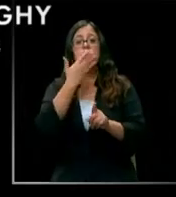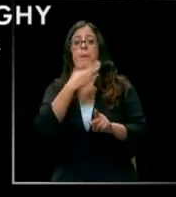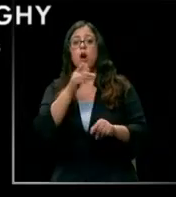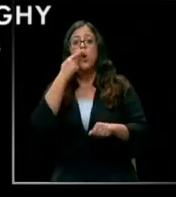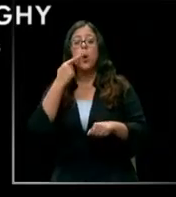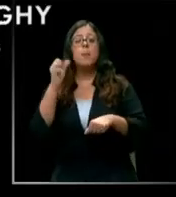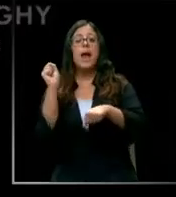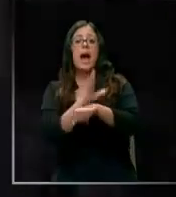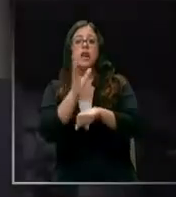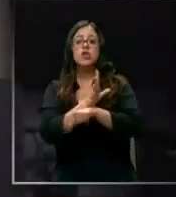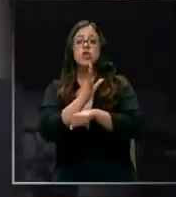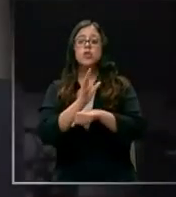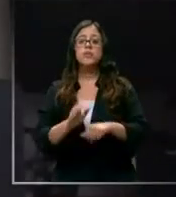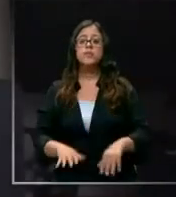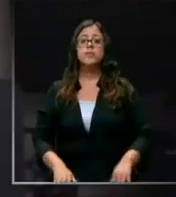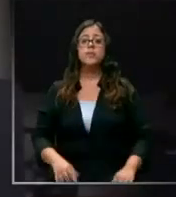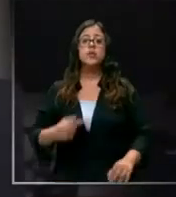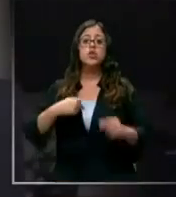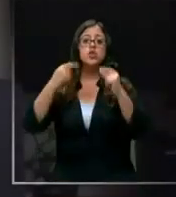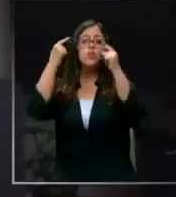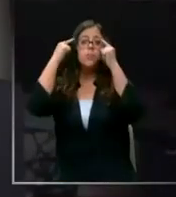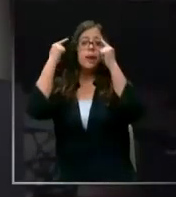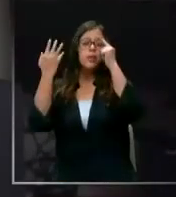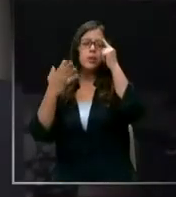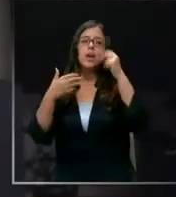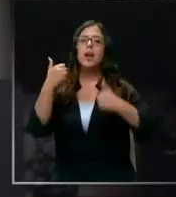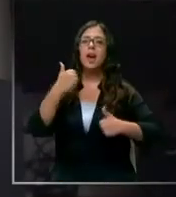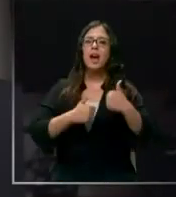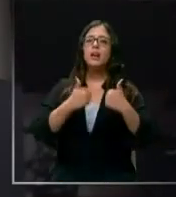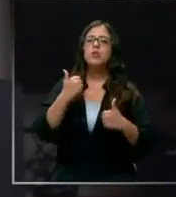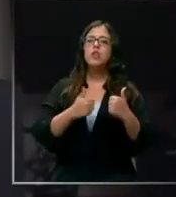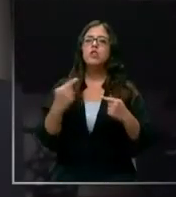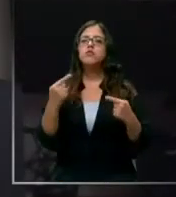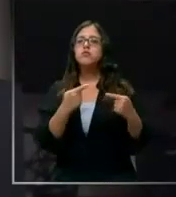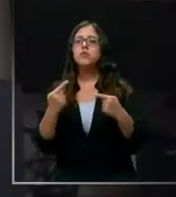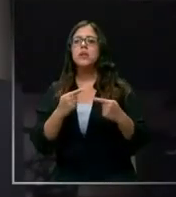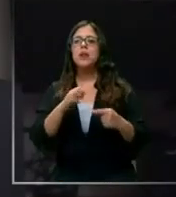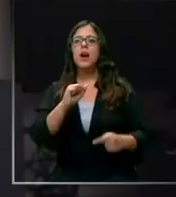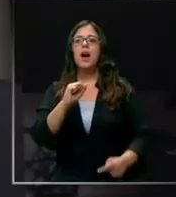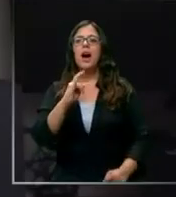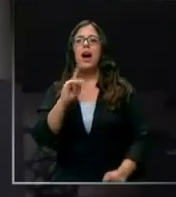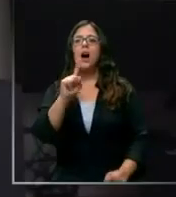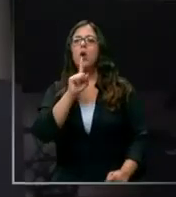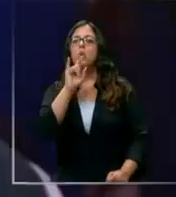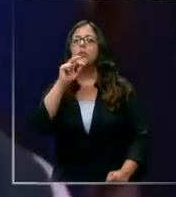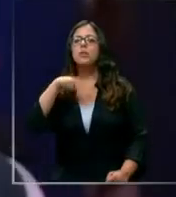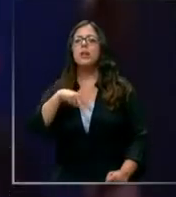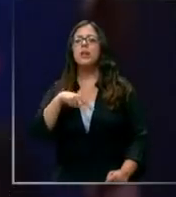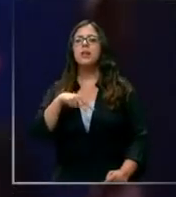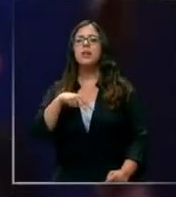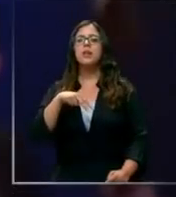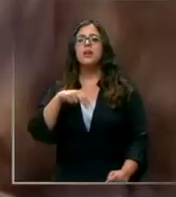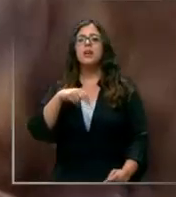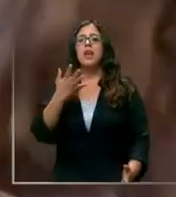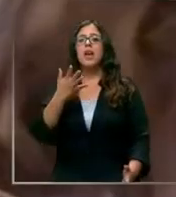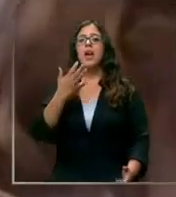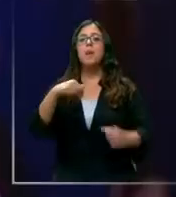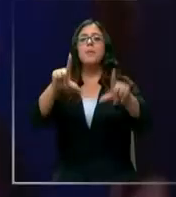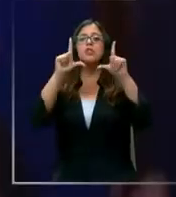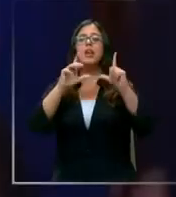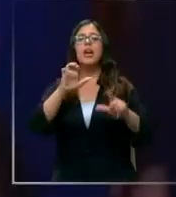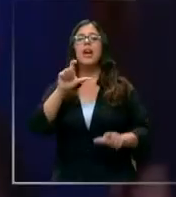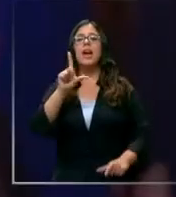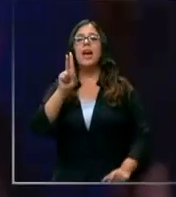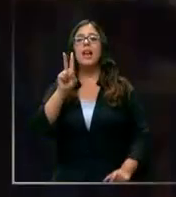Actor. Yo creo que la lucha sí o sí va a estar entre Austin Butler por Elvis Presley y también